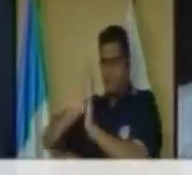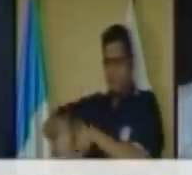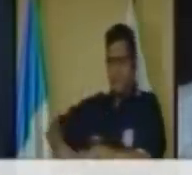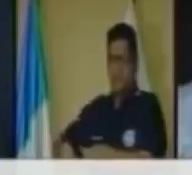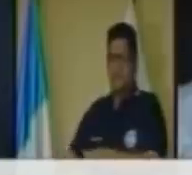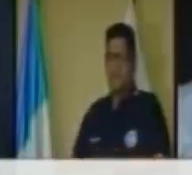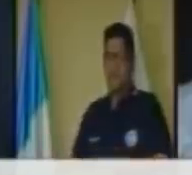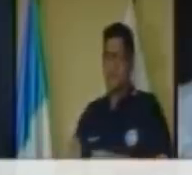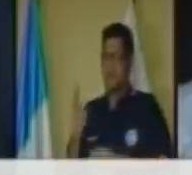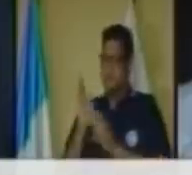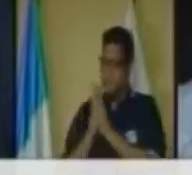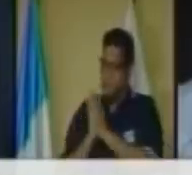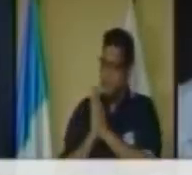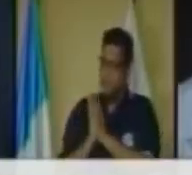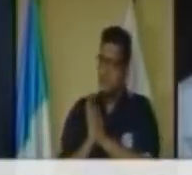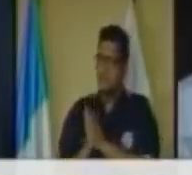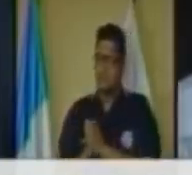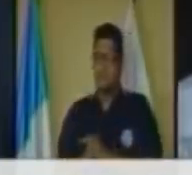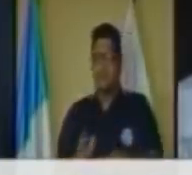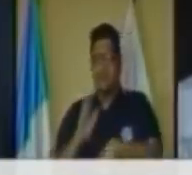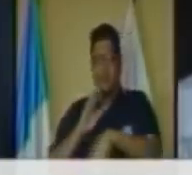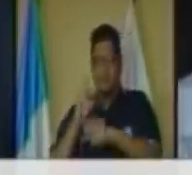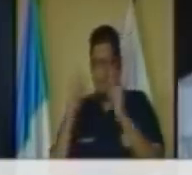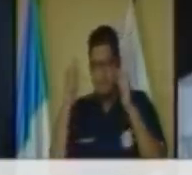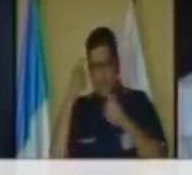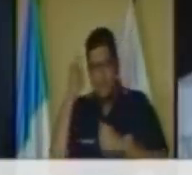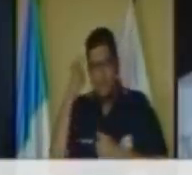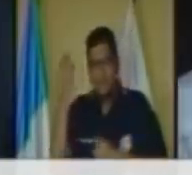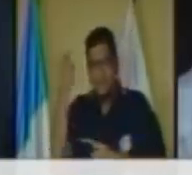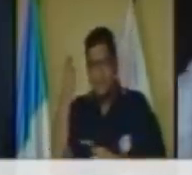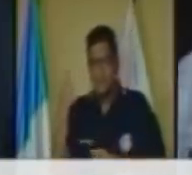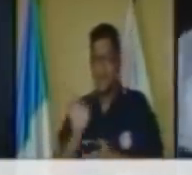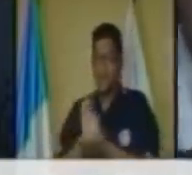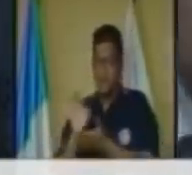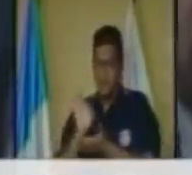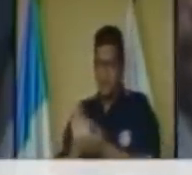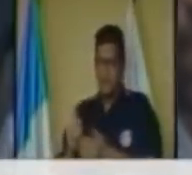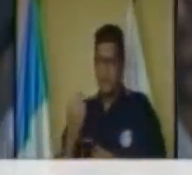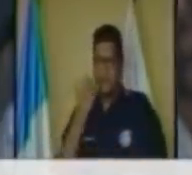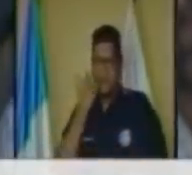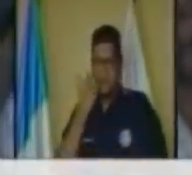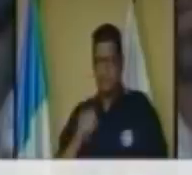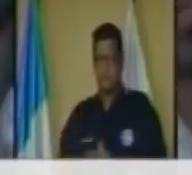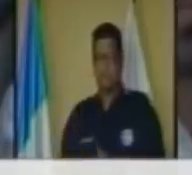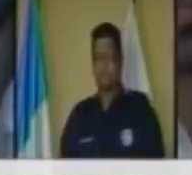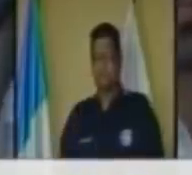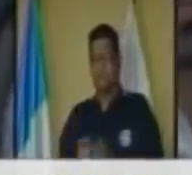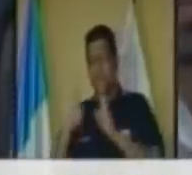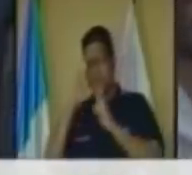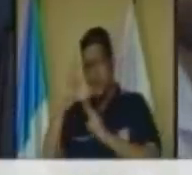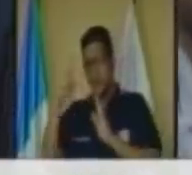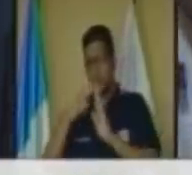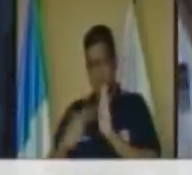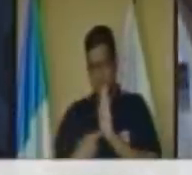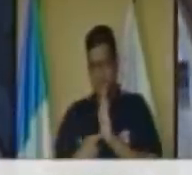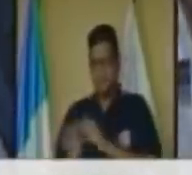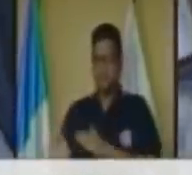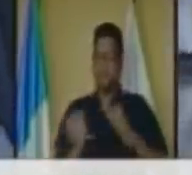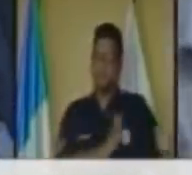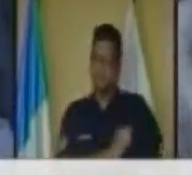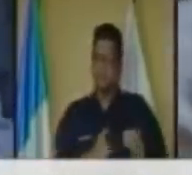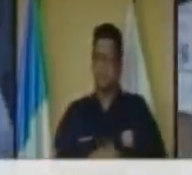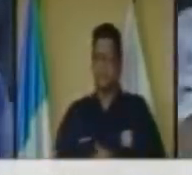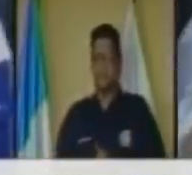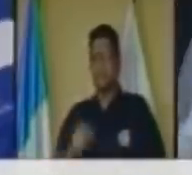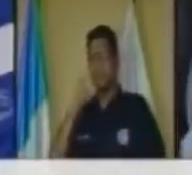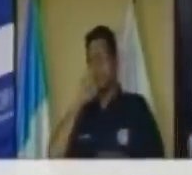eso las medidas se toman con la anticipación que se están tomando. Muchas gracias, doctor. Y sí, para